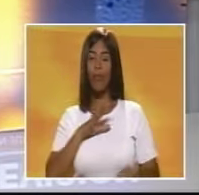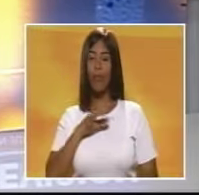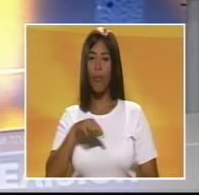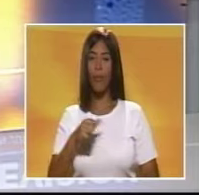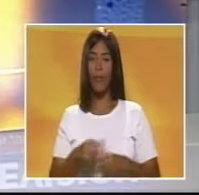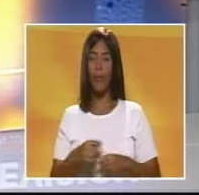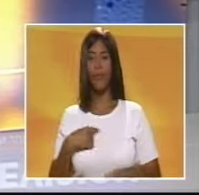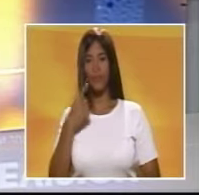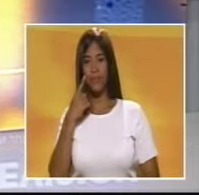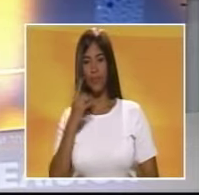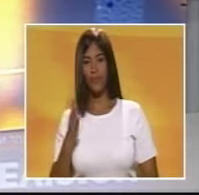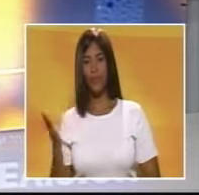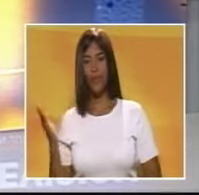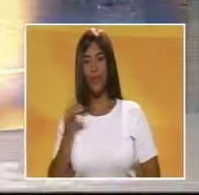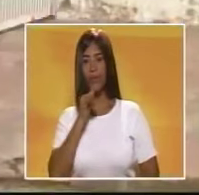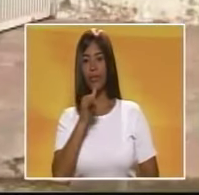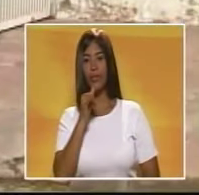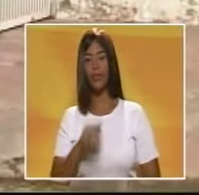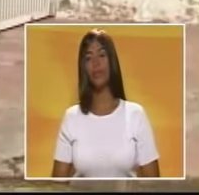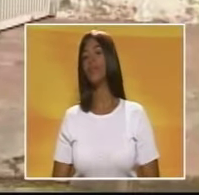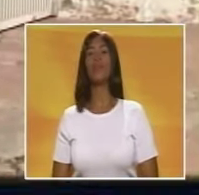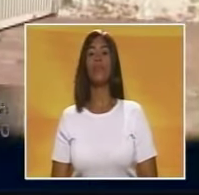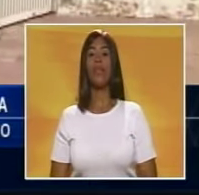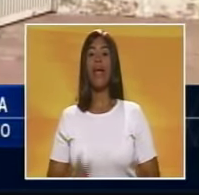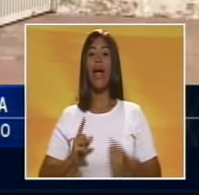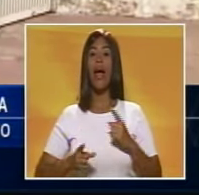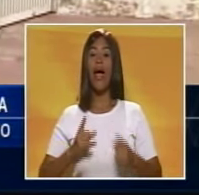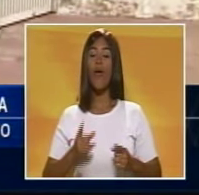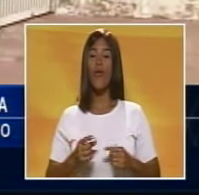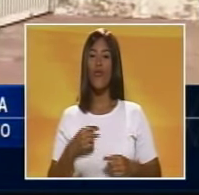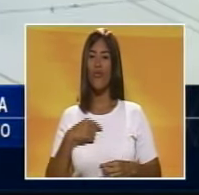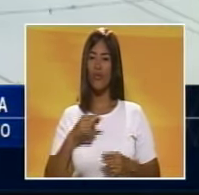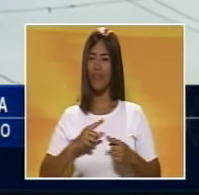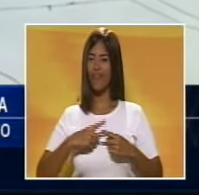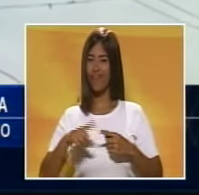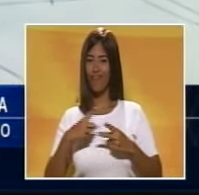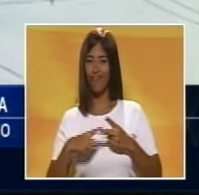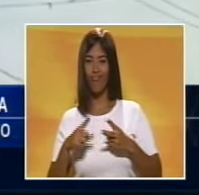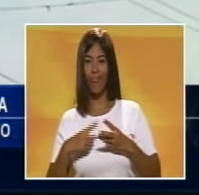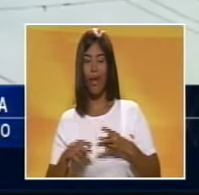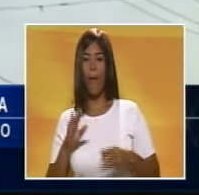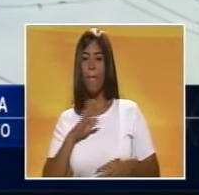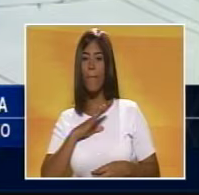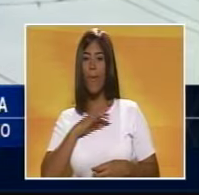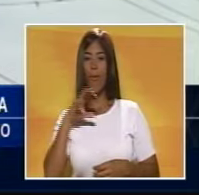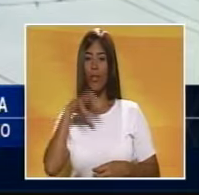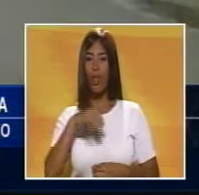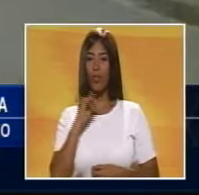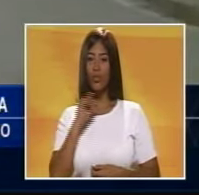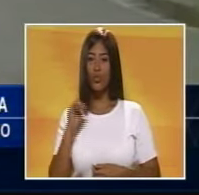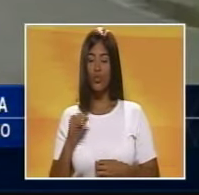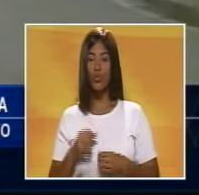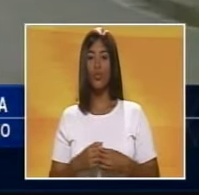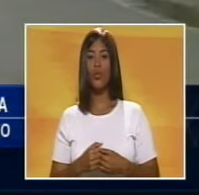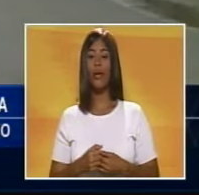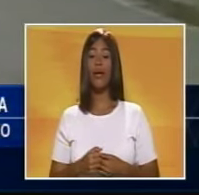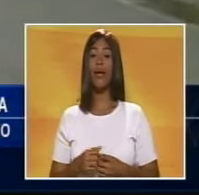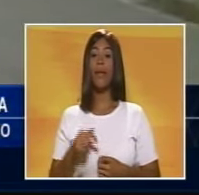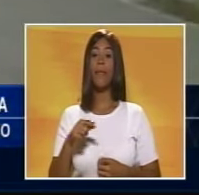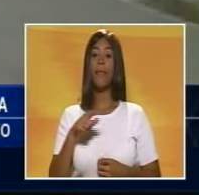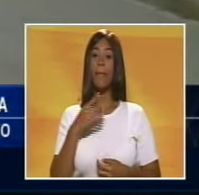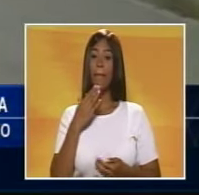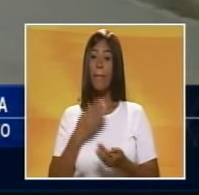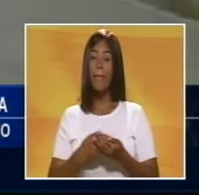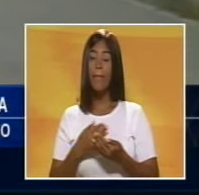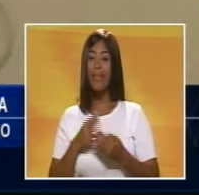Jenny Soto nos amplía esta información. Algunos sectores como Vallefrío, Tierra Negra, San Jacinto y Villa Caujaro de San